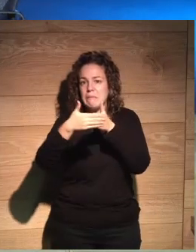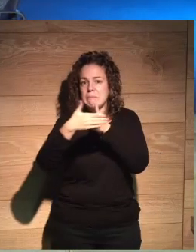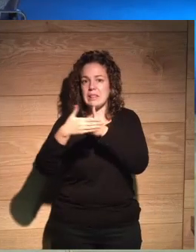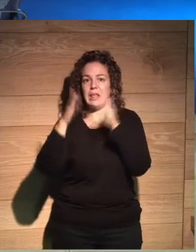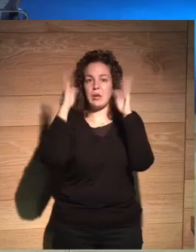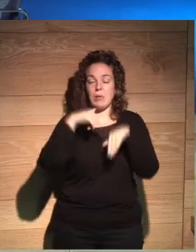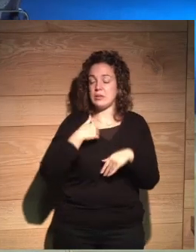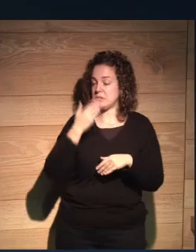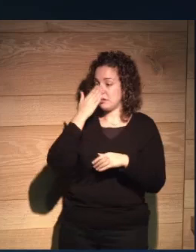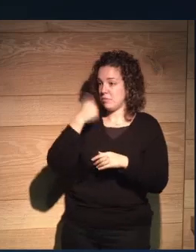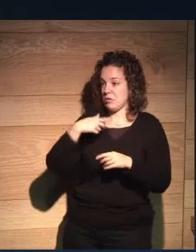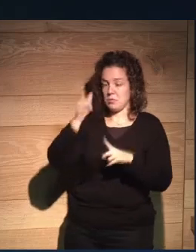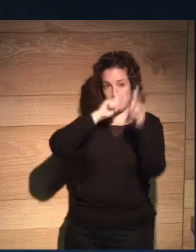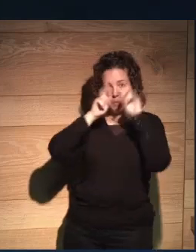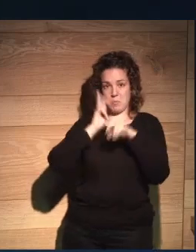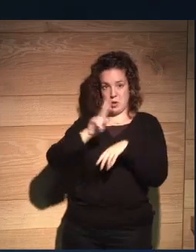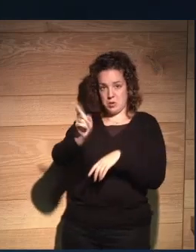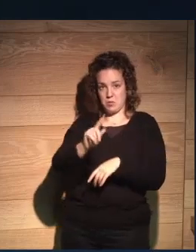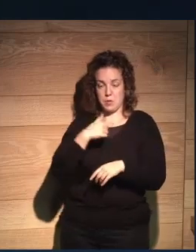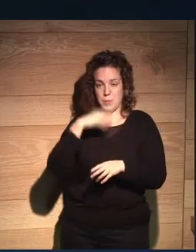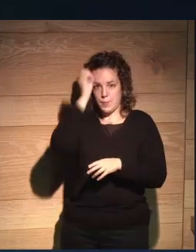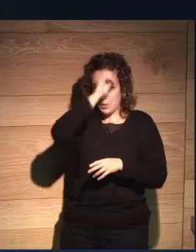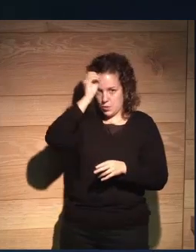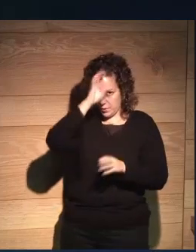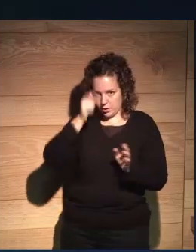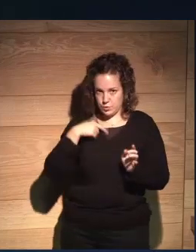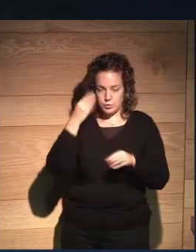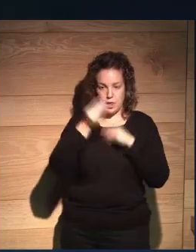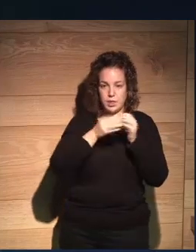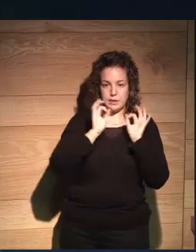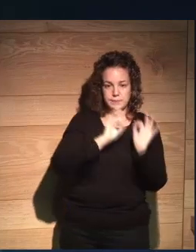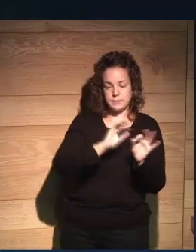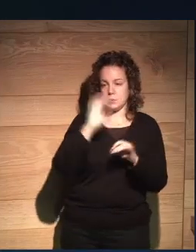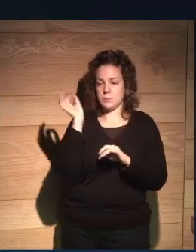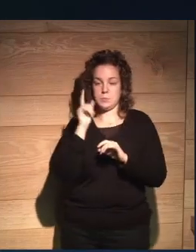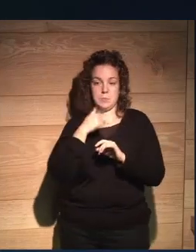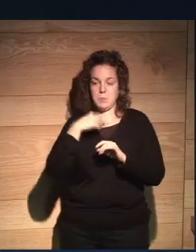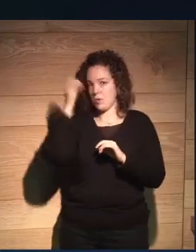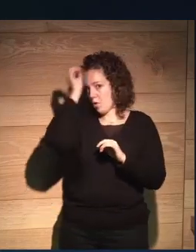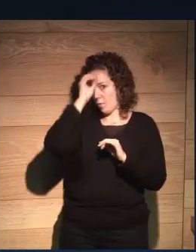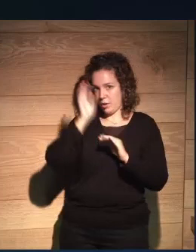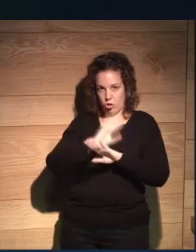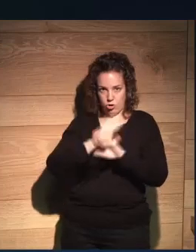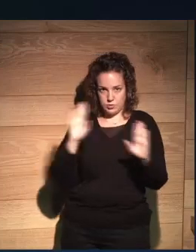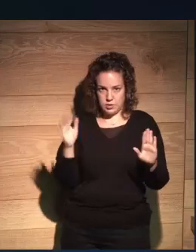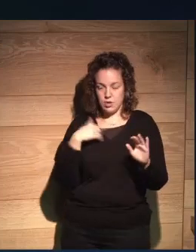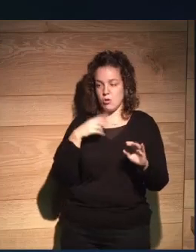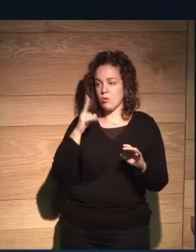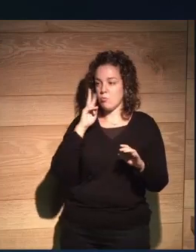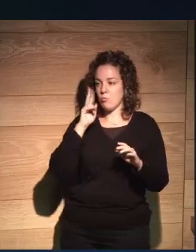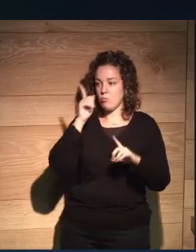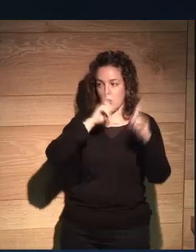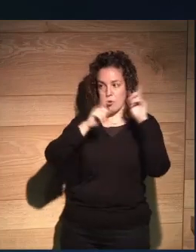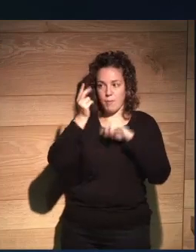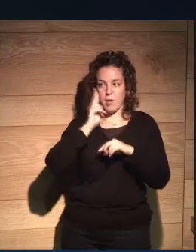Sinceramente, no veo el problema, pero es mi opinión, esto no hay que hacerlo así o asado, es mi opinión y ya está. No veo el problema en